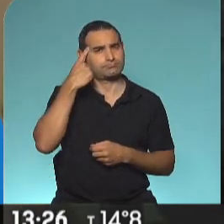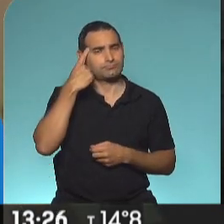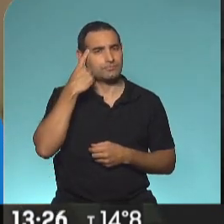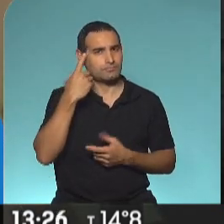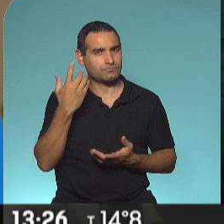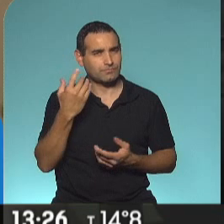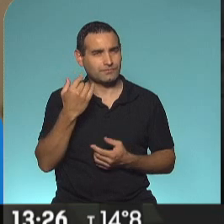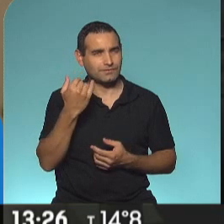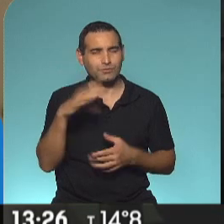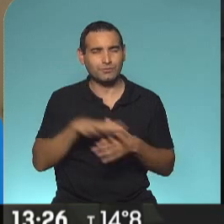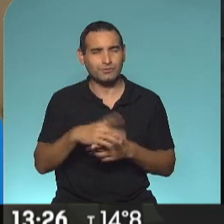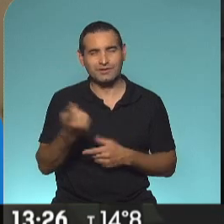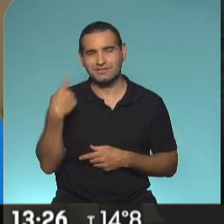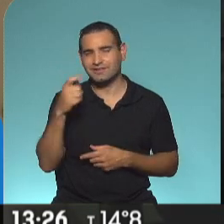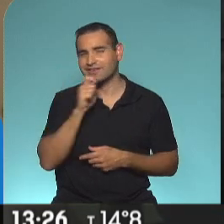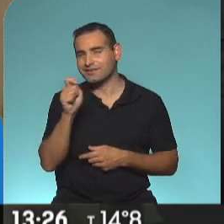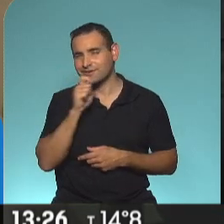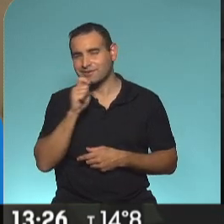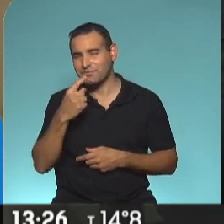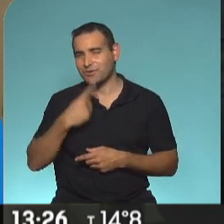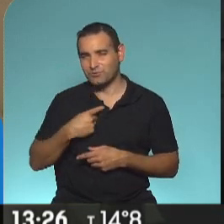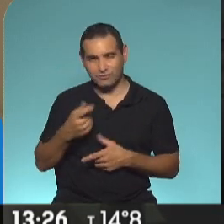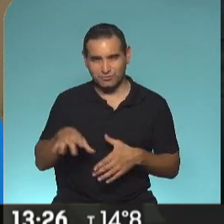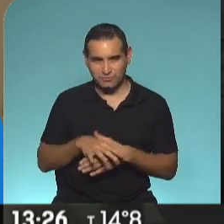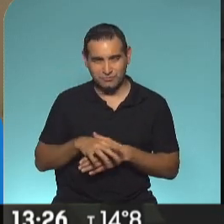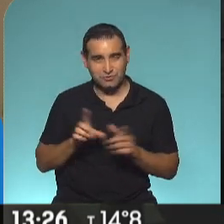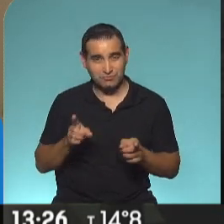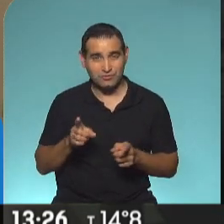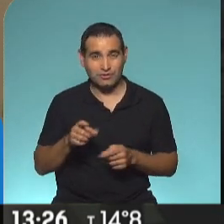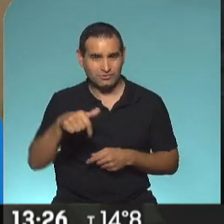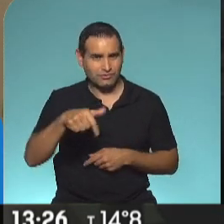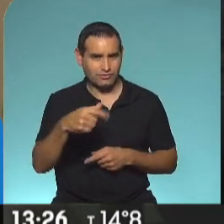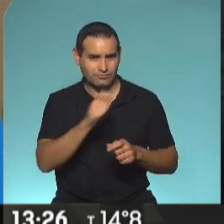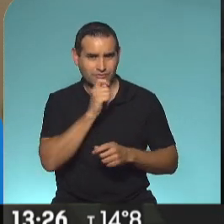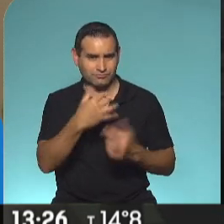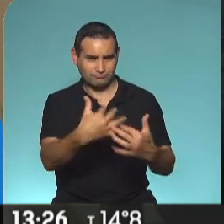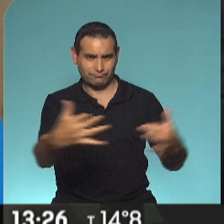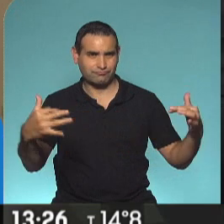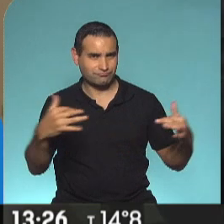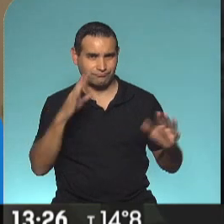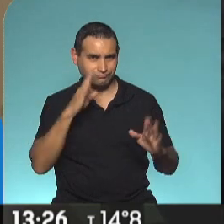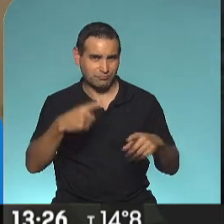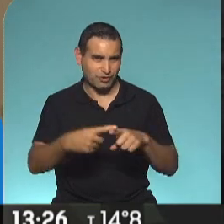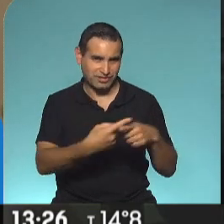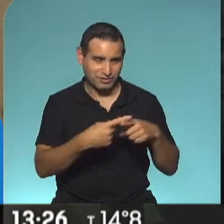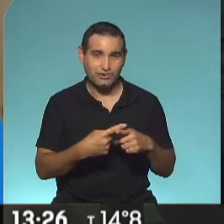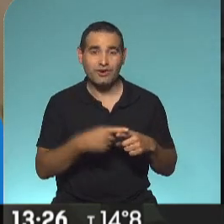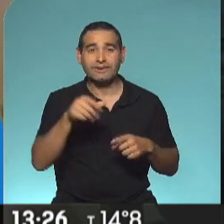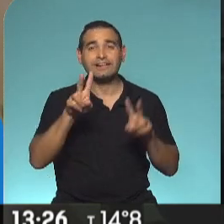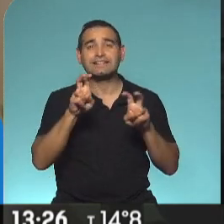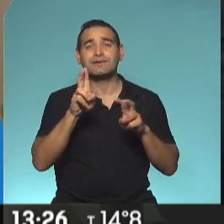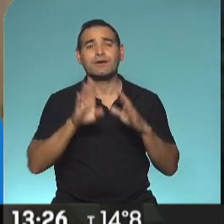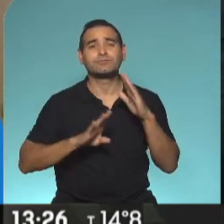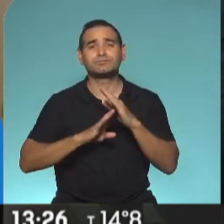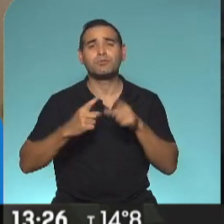pregunta, es lo que ayer me preguntaba en un reportaje que me hicieron. Todo lo que estamos acá hacemos política. El tema central